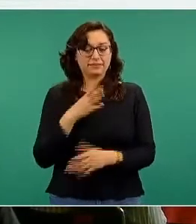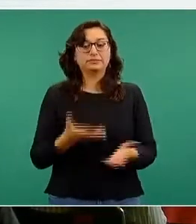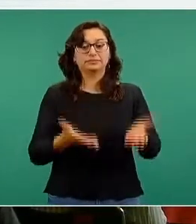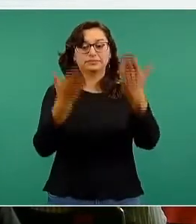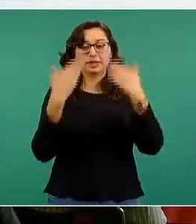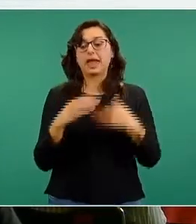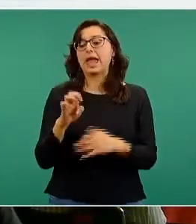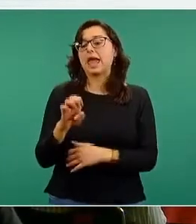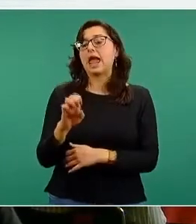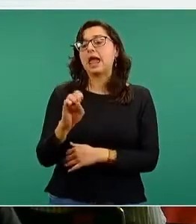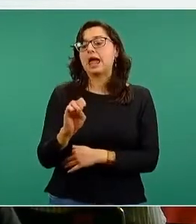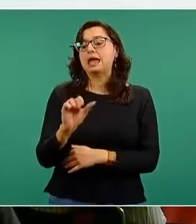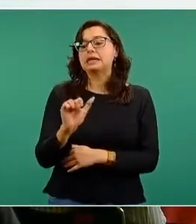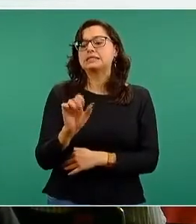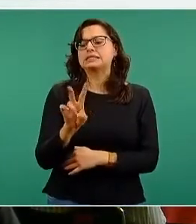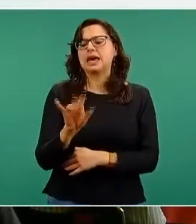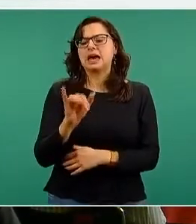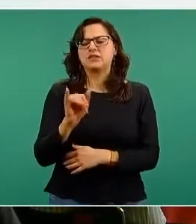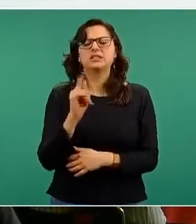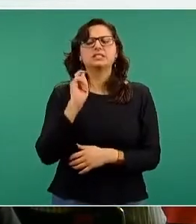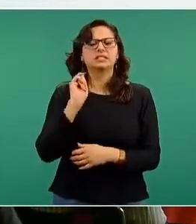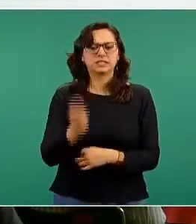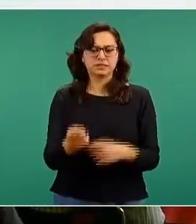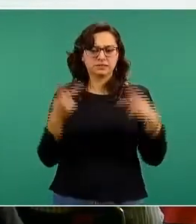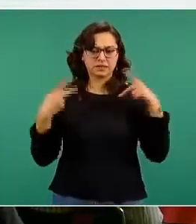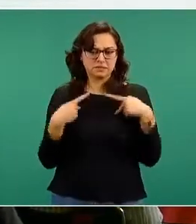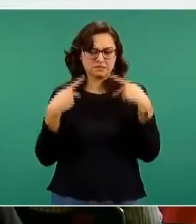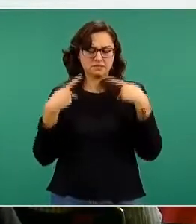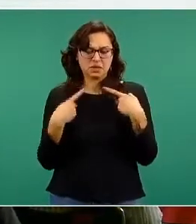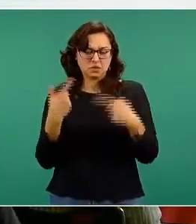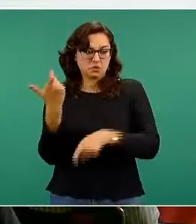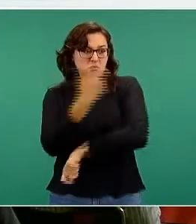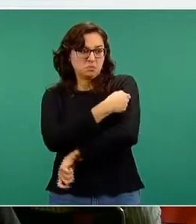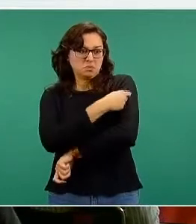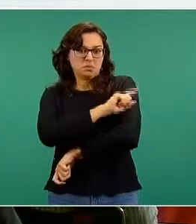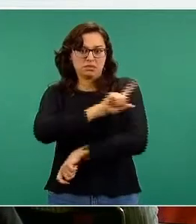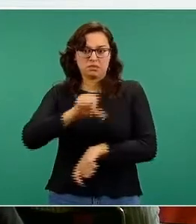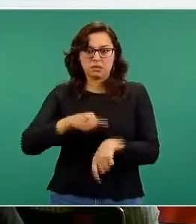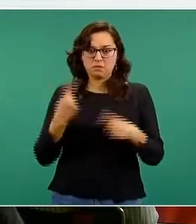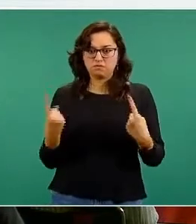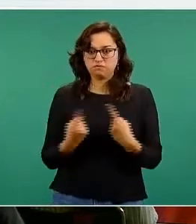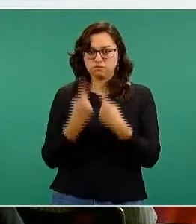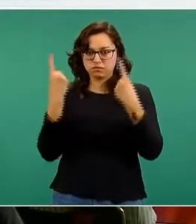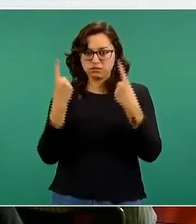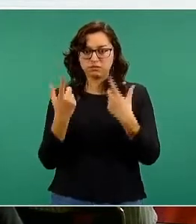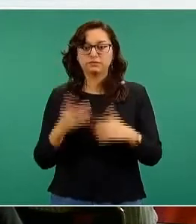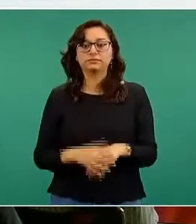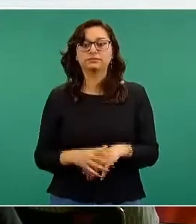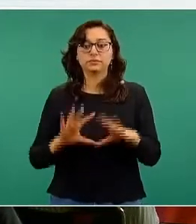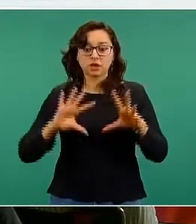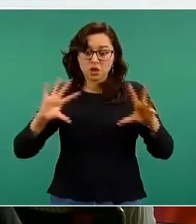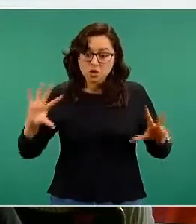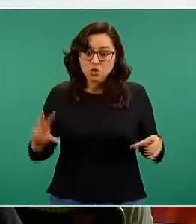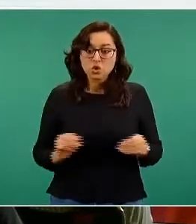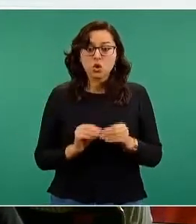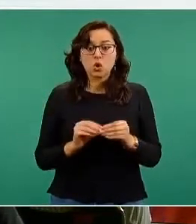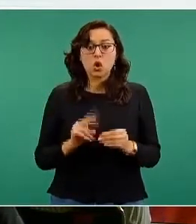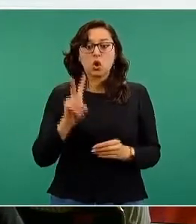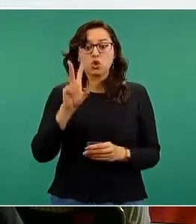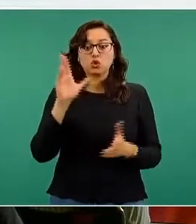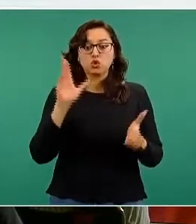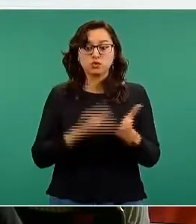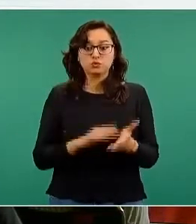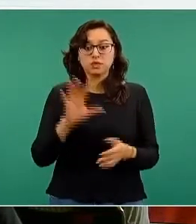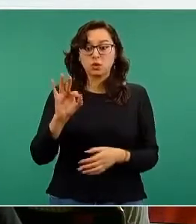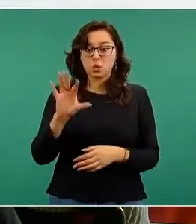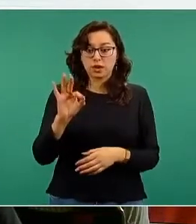eventos supuestamente atribuibles a vacunación e inmunización, 2048 al momento, lo seguiremos recordando cada noche hasta